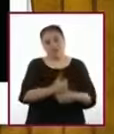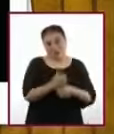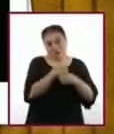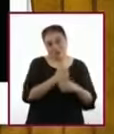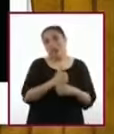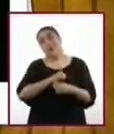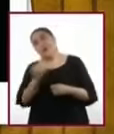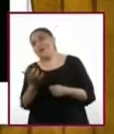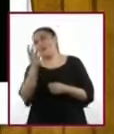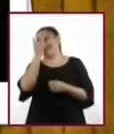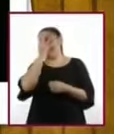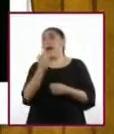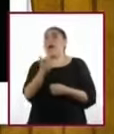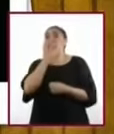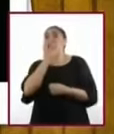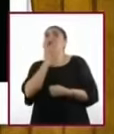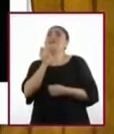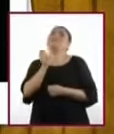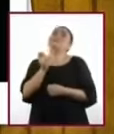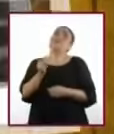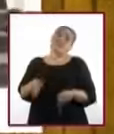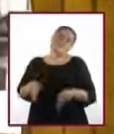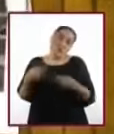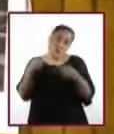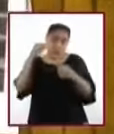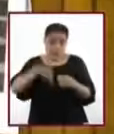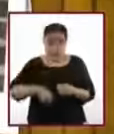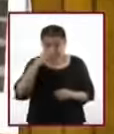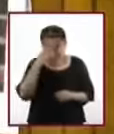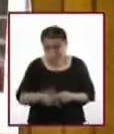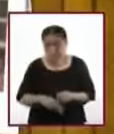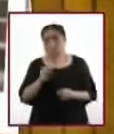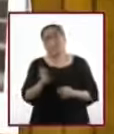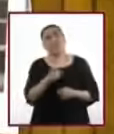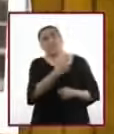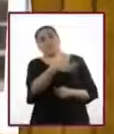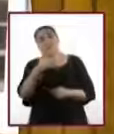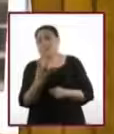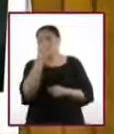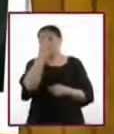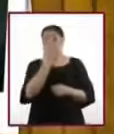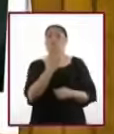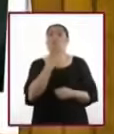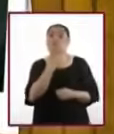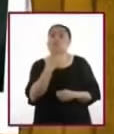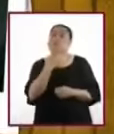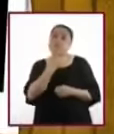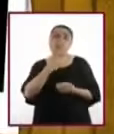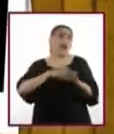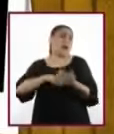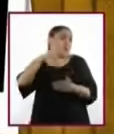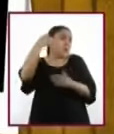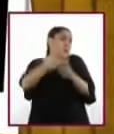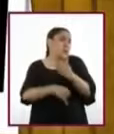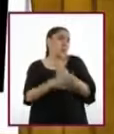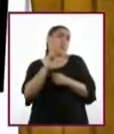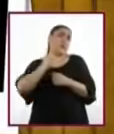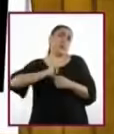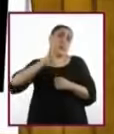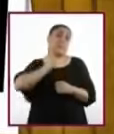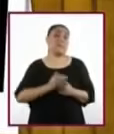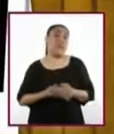y la de la risa para la comedia. En México, el uso de las máscaras también tiene profundas raíces. En